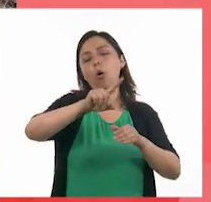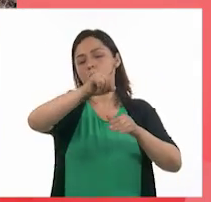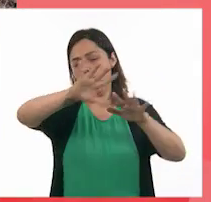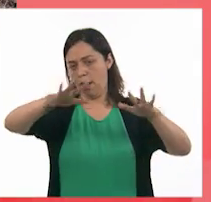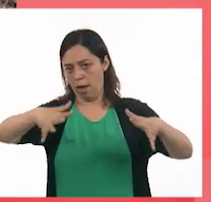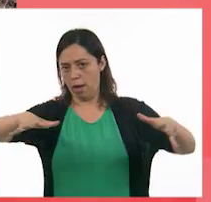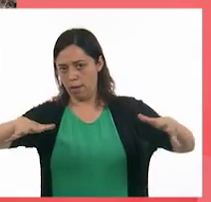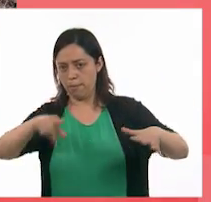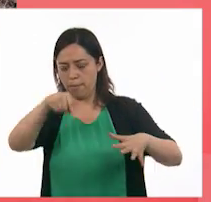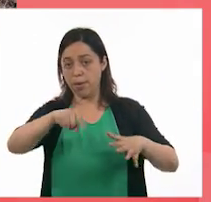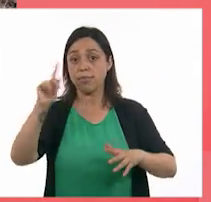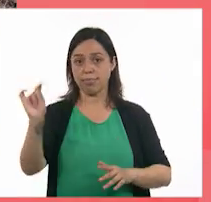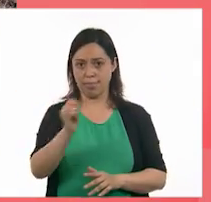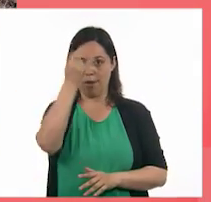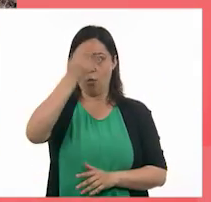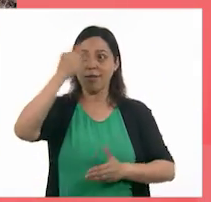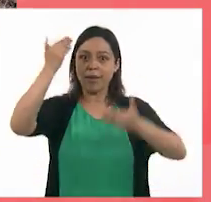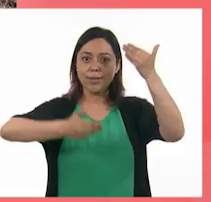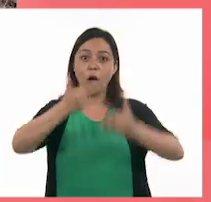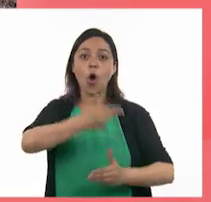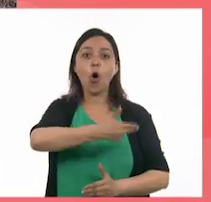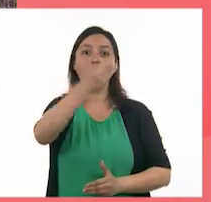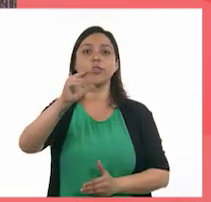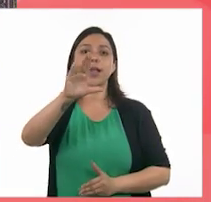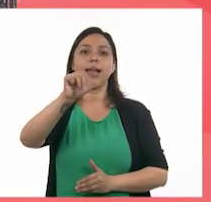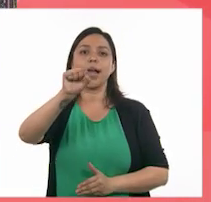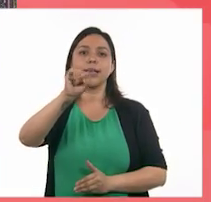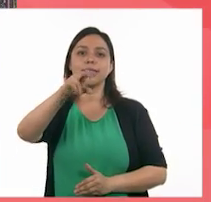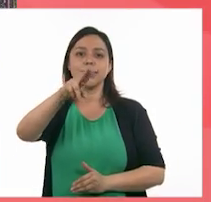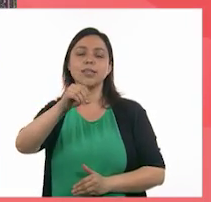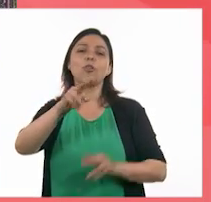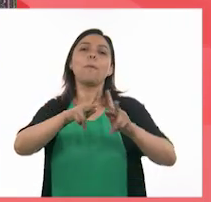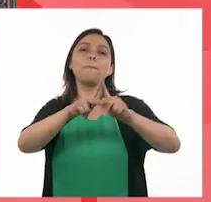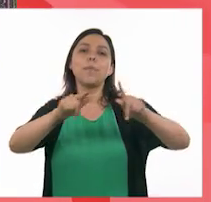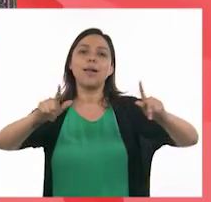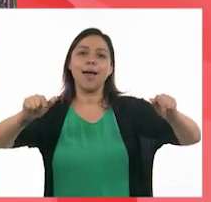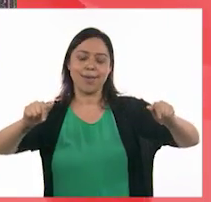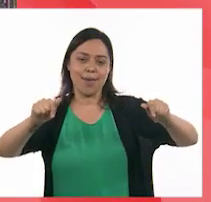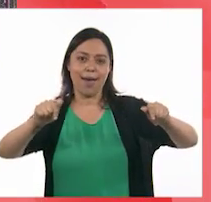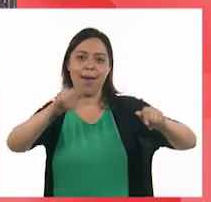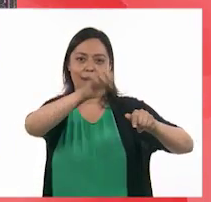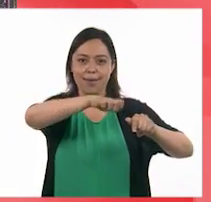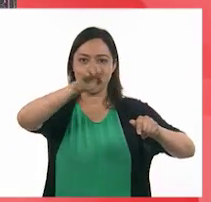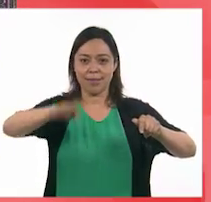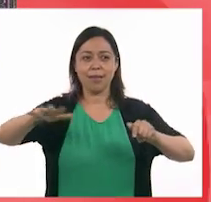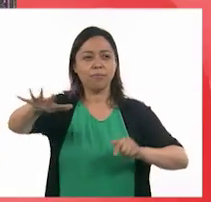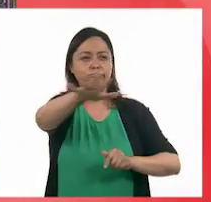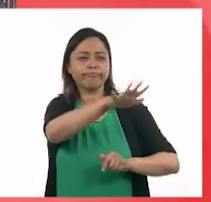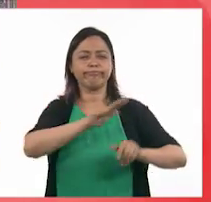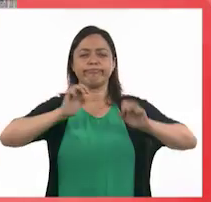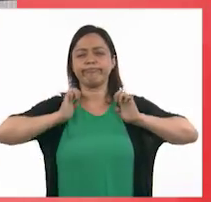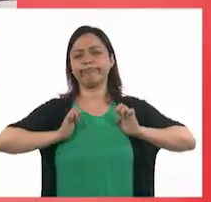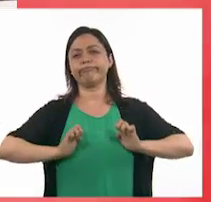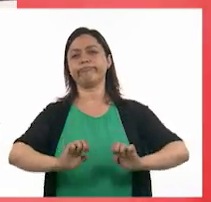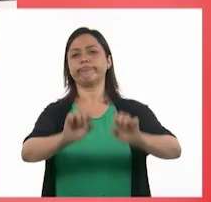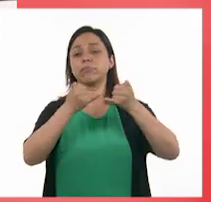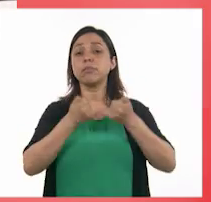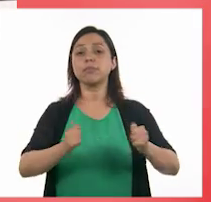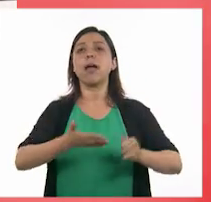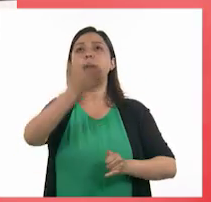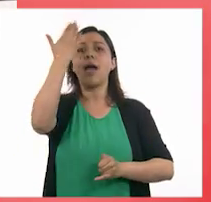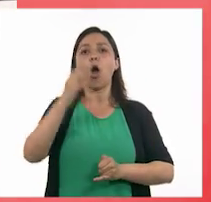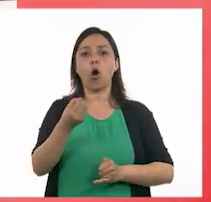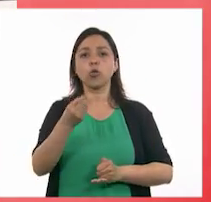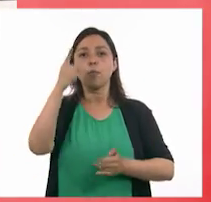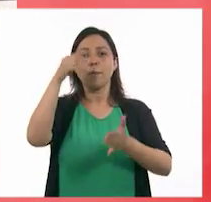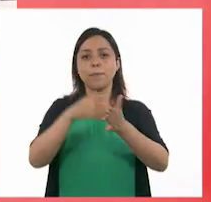más emblemáticos fue el Hotel Casino Playa Ensenada, el lujoso espacio que fue inaugurado en octubre